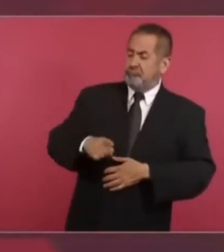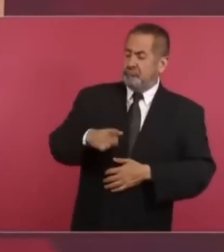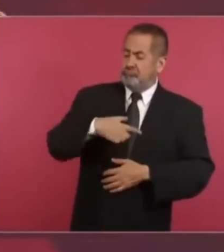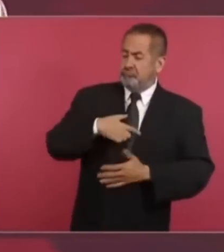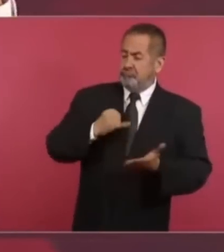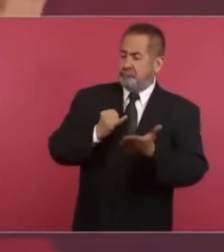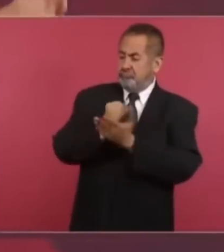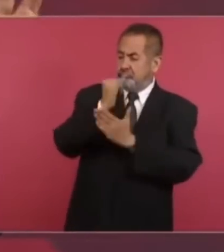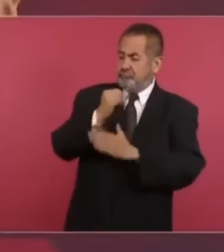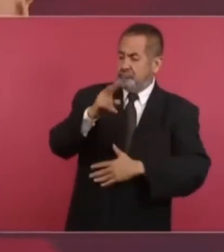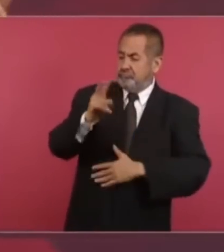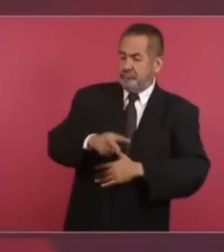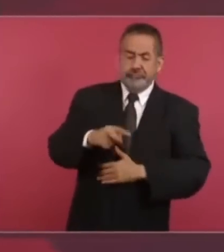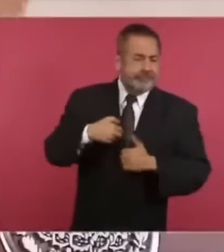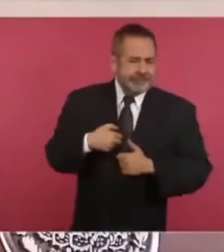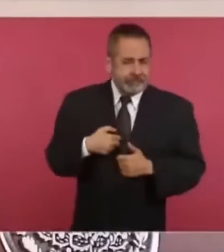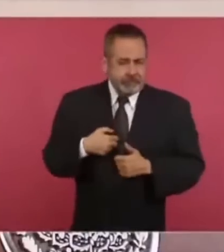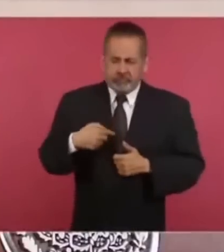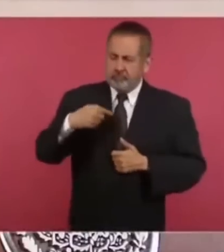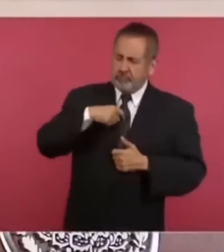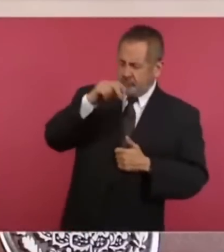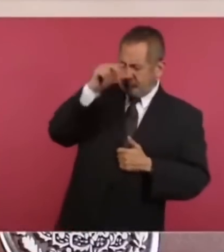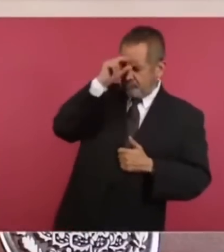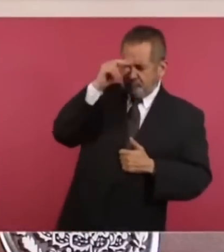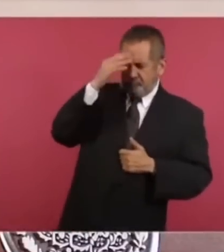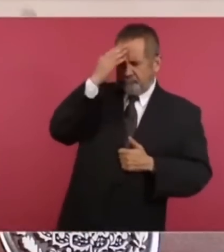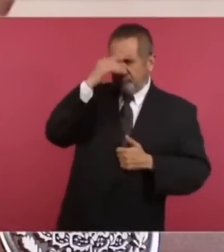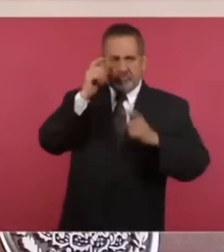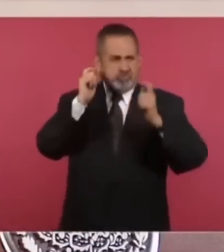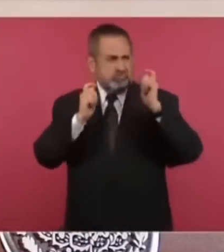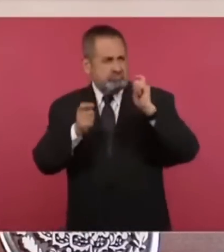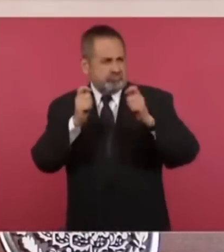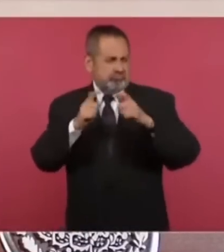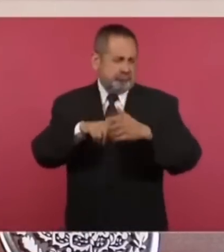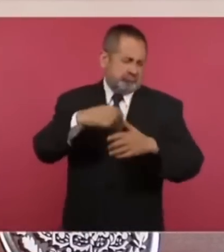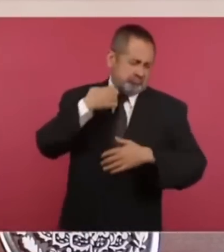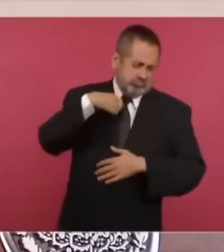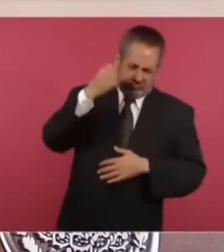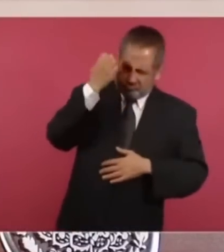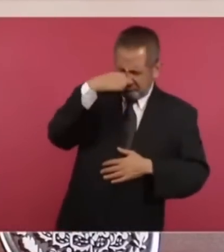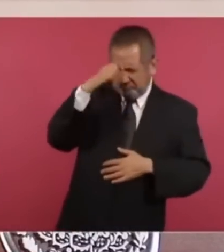Ellos eran los que sabían, los expertos,